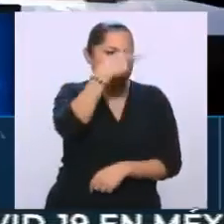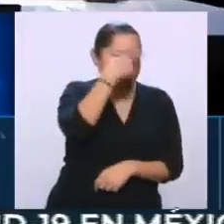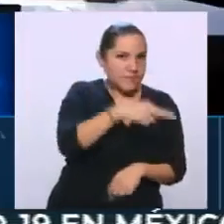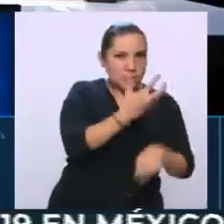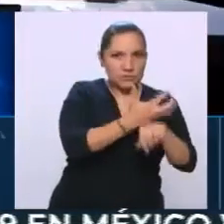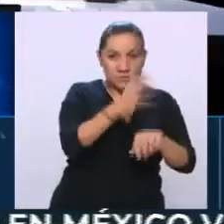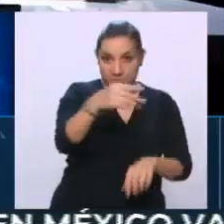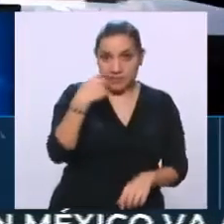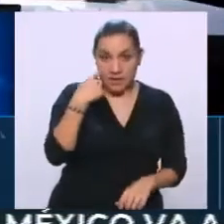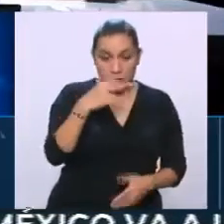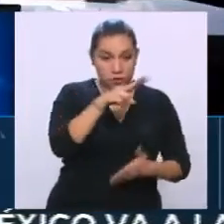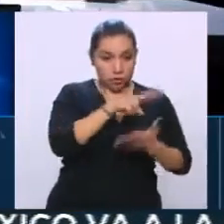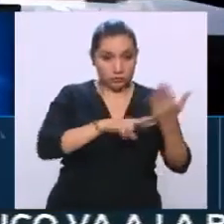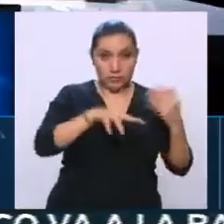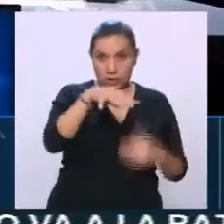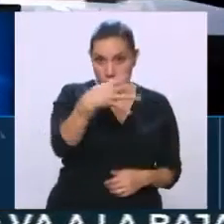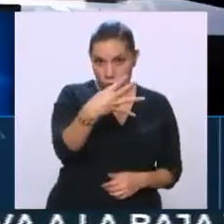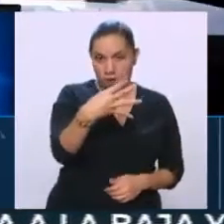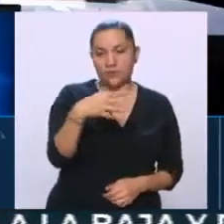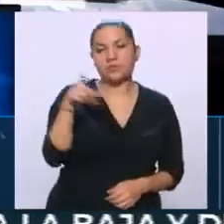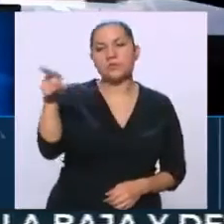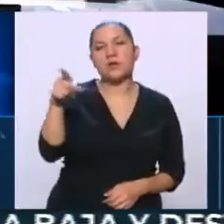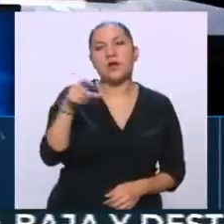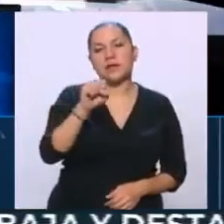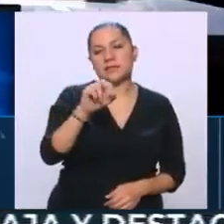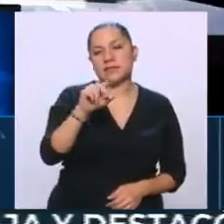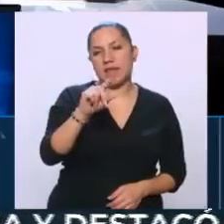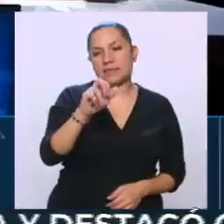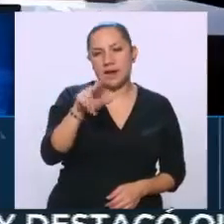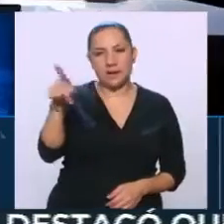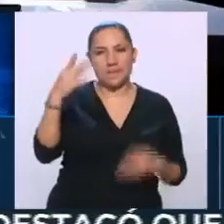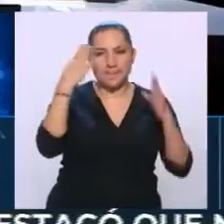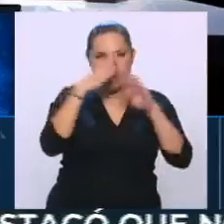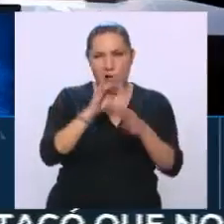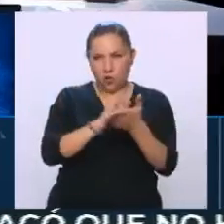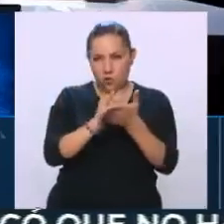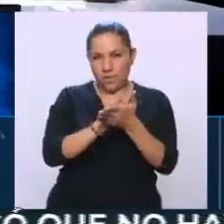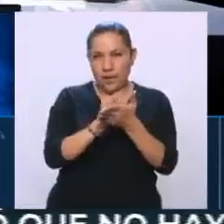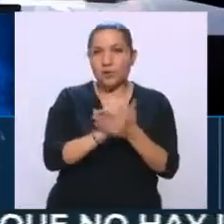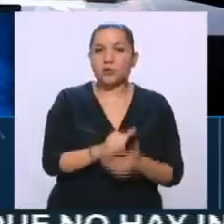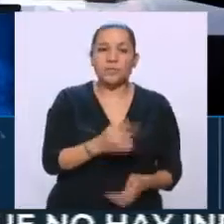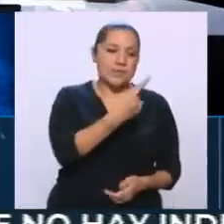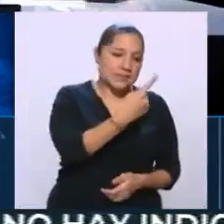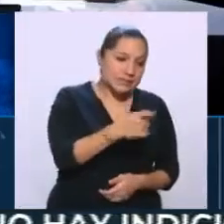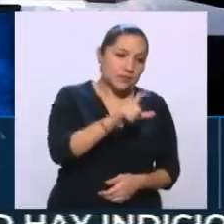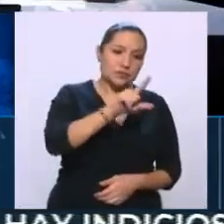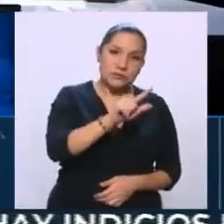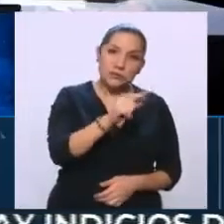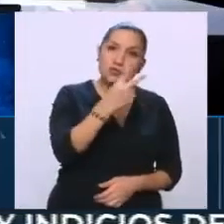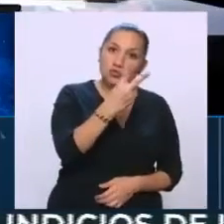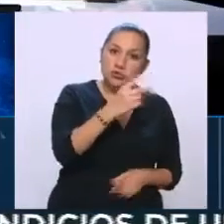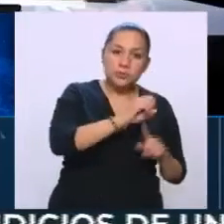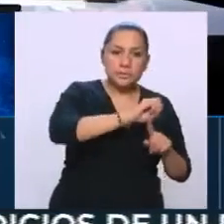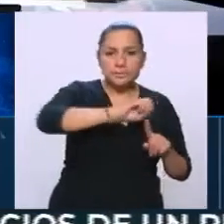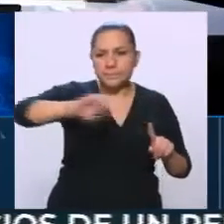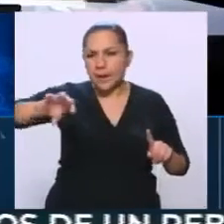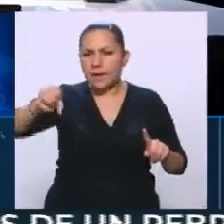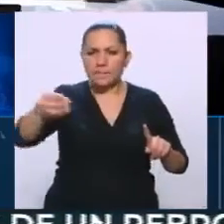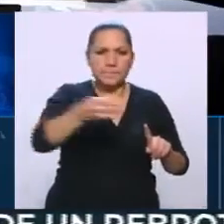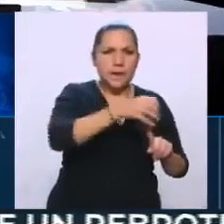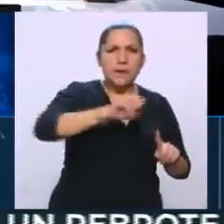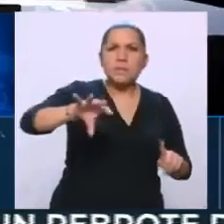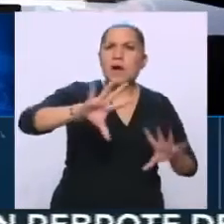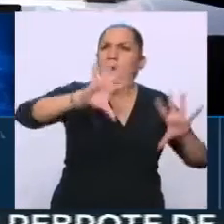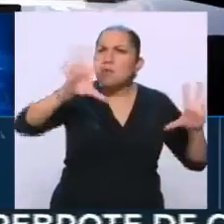el banco Standard Chartered de Nueva York procesó 172 transferencias por un monto total de $5